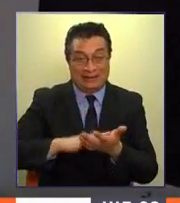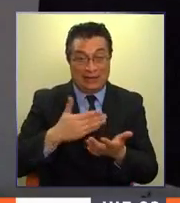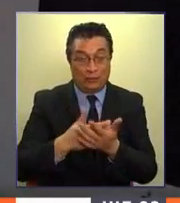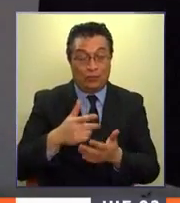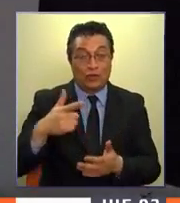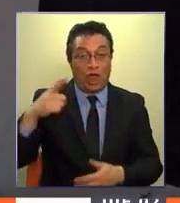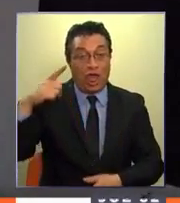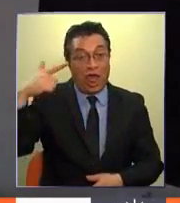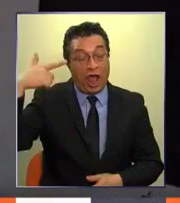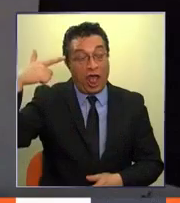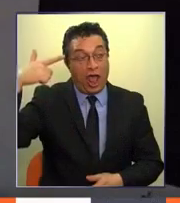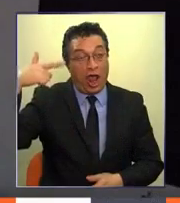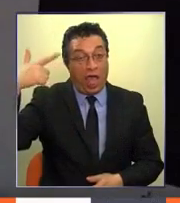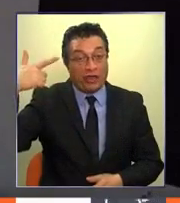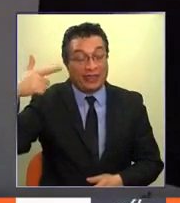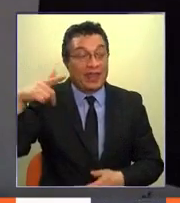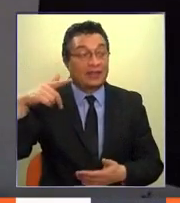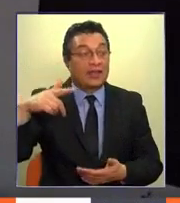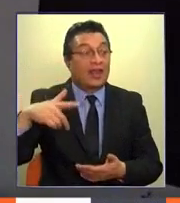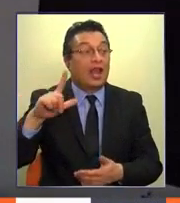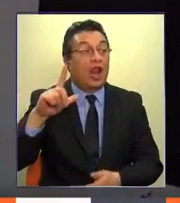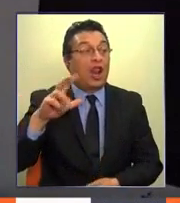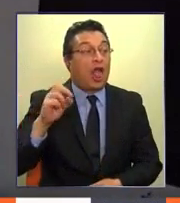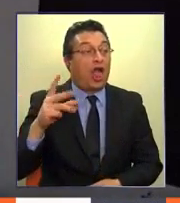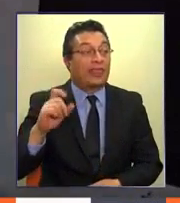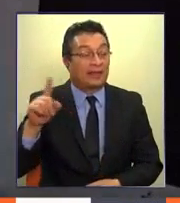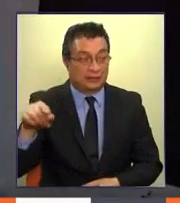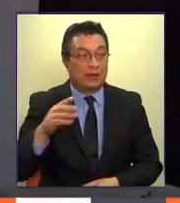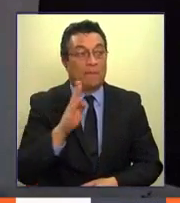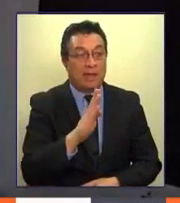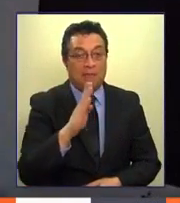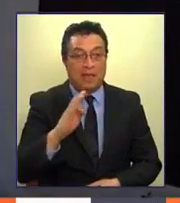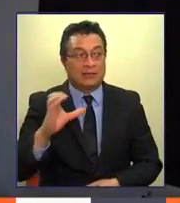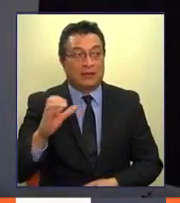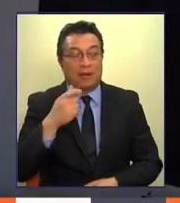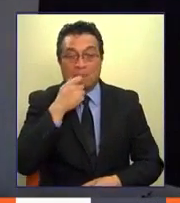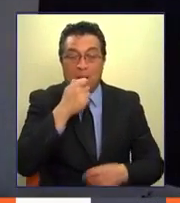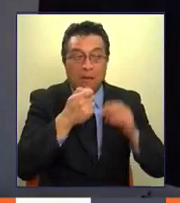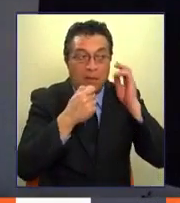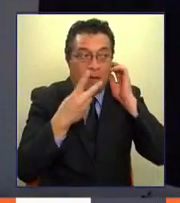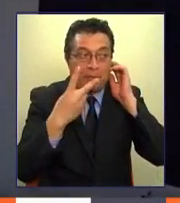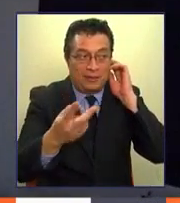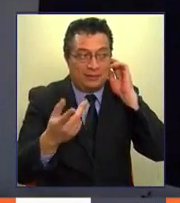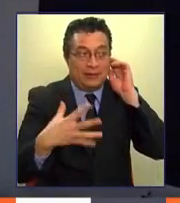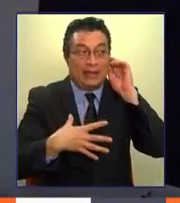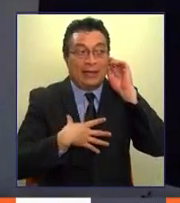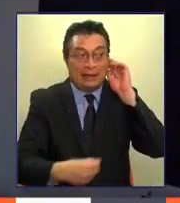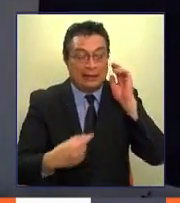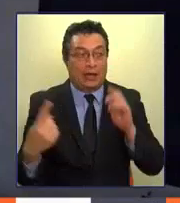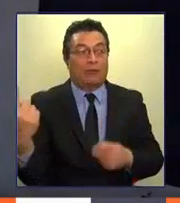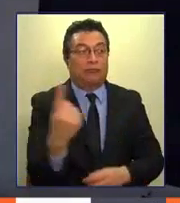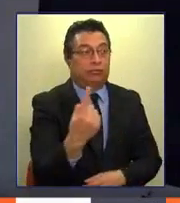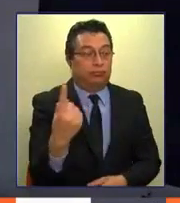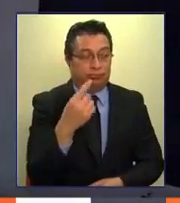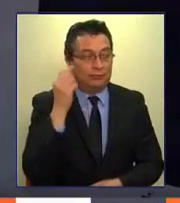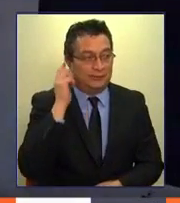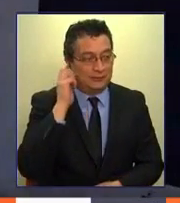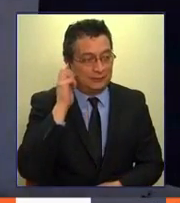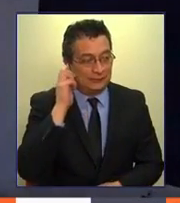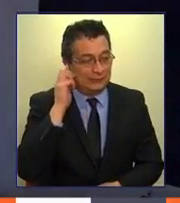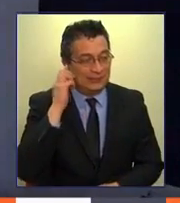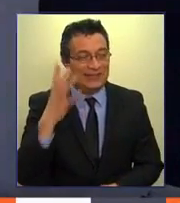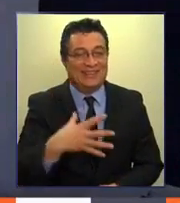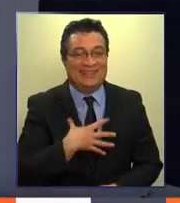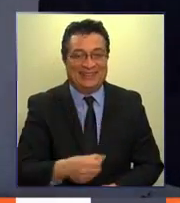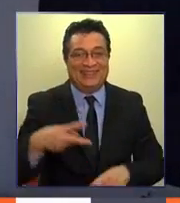estaba justamente al aire en una entrevista para la BBC y mira a Mónica lo que le pasa a su hija, la interrumpe,